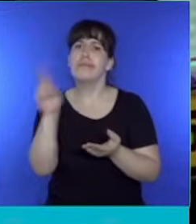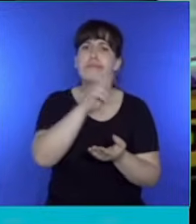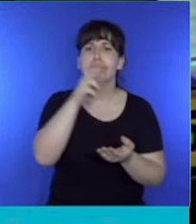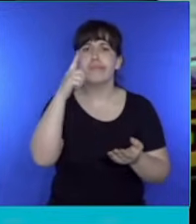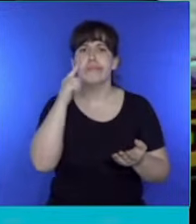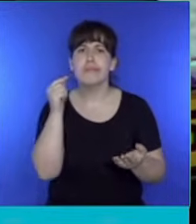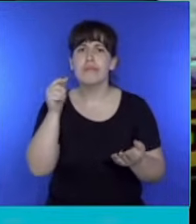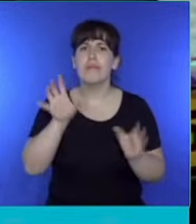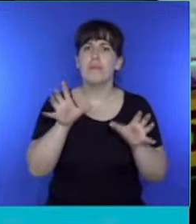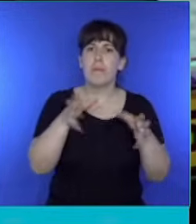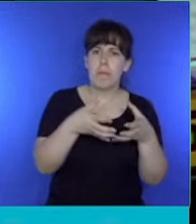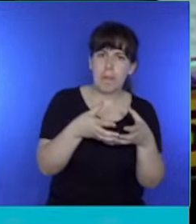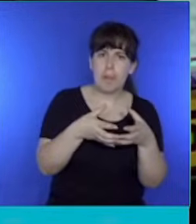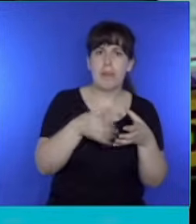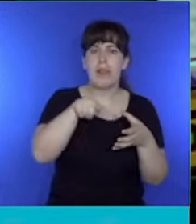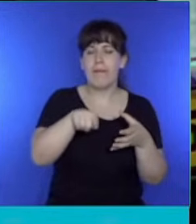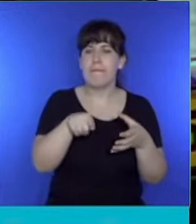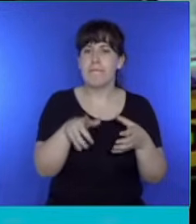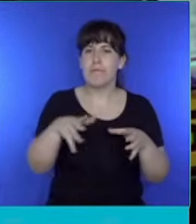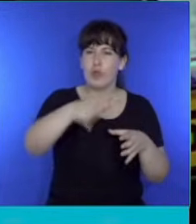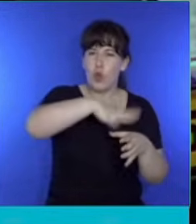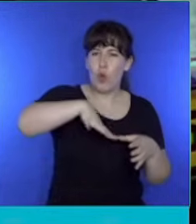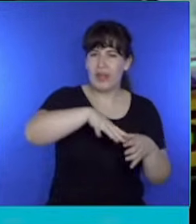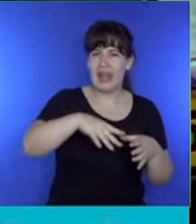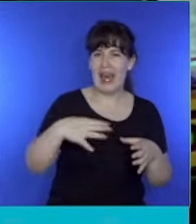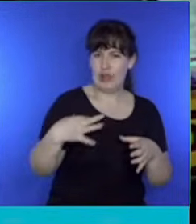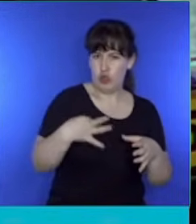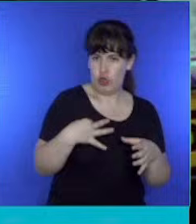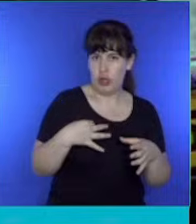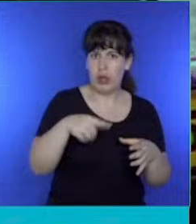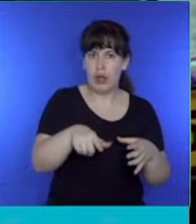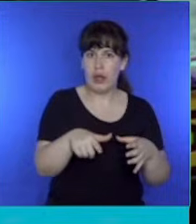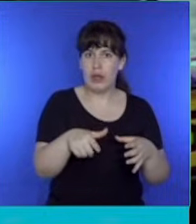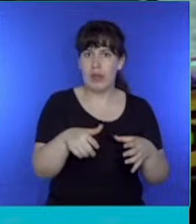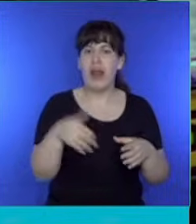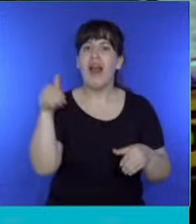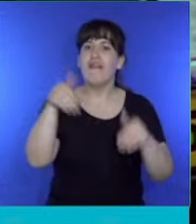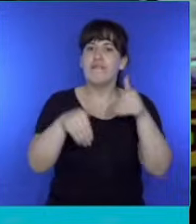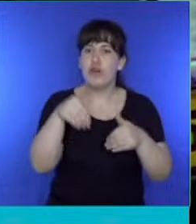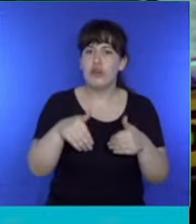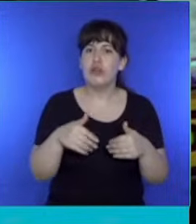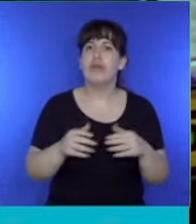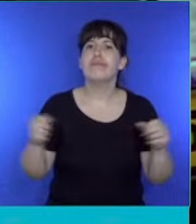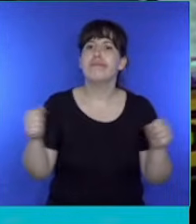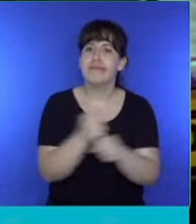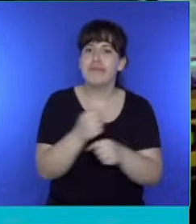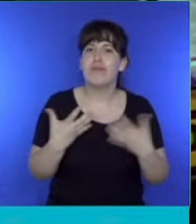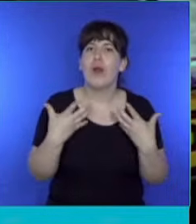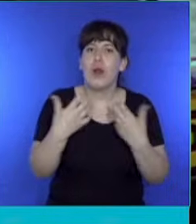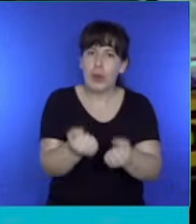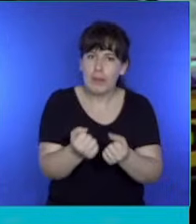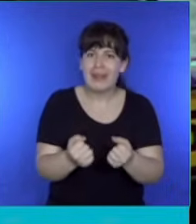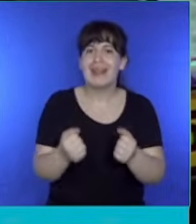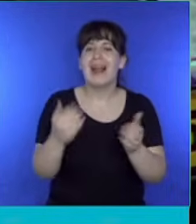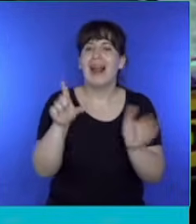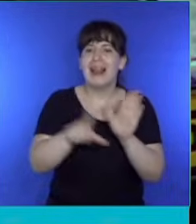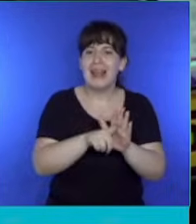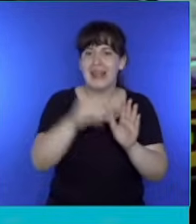diputada del bloque Unidad Ciudadana en ese momento votó a favor de la